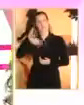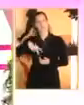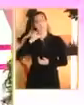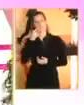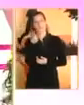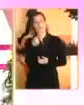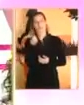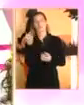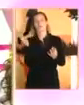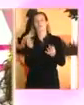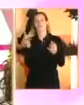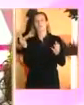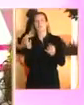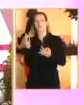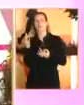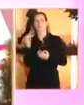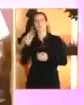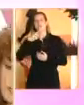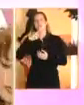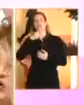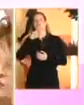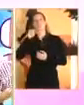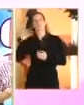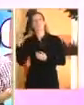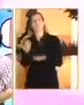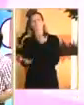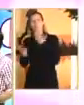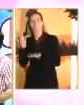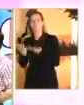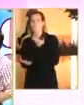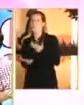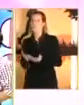lavanda con 100 kilos ya sacas medio. Bueno, con el